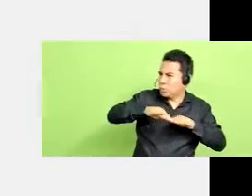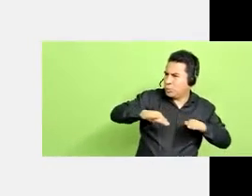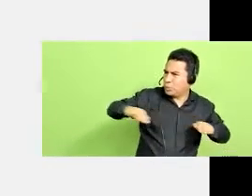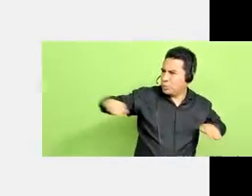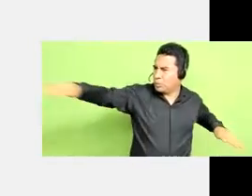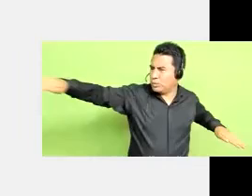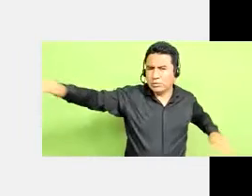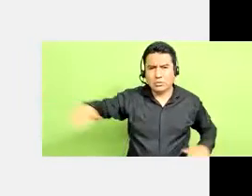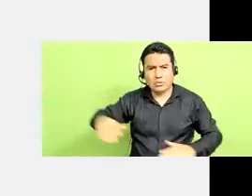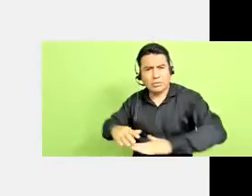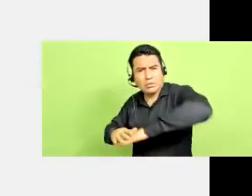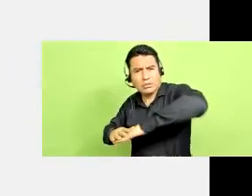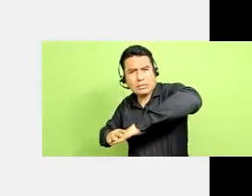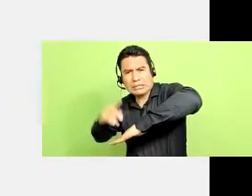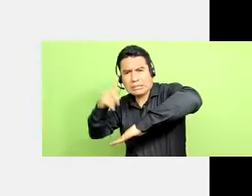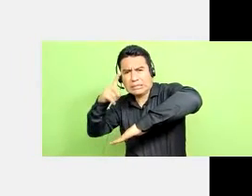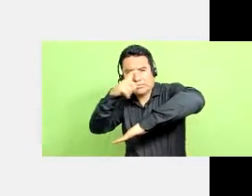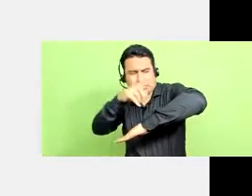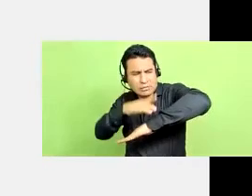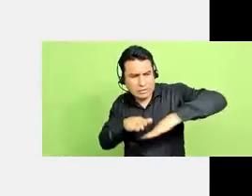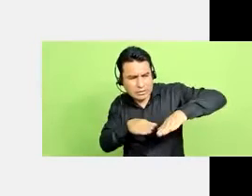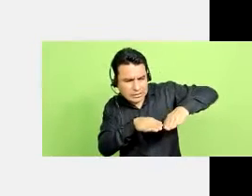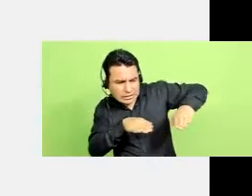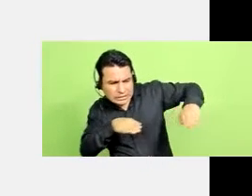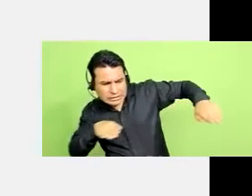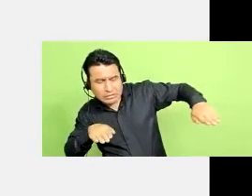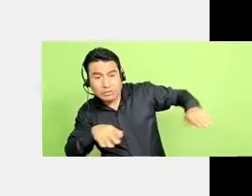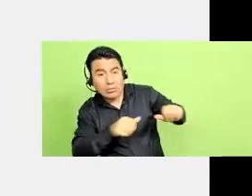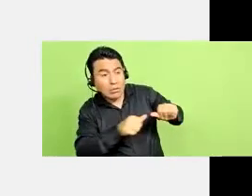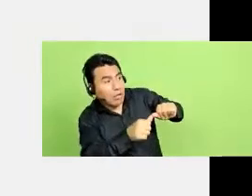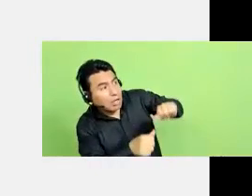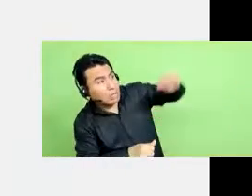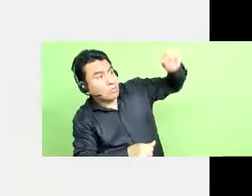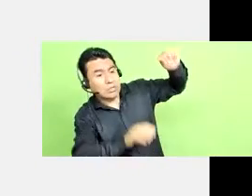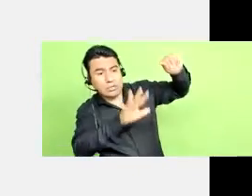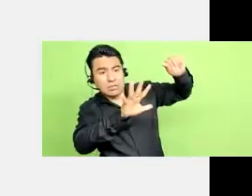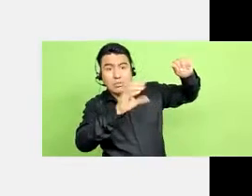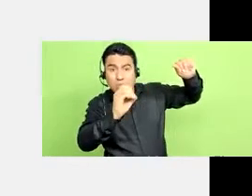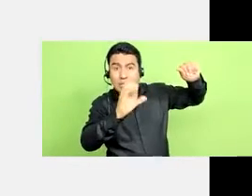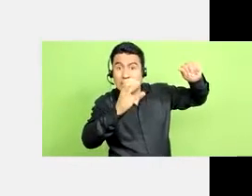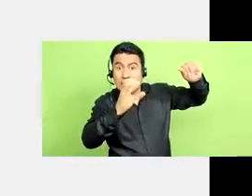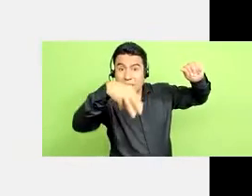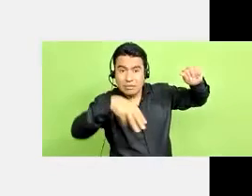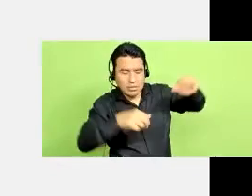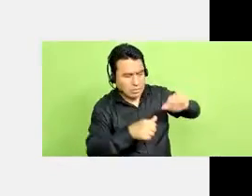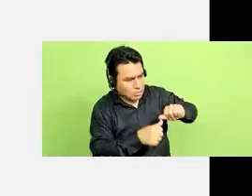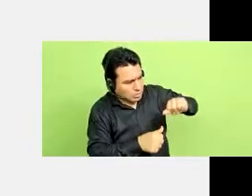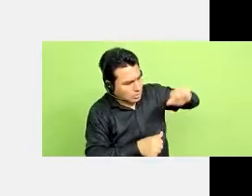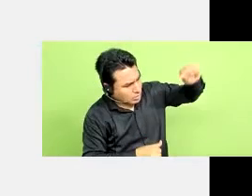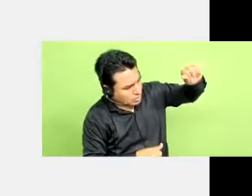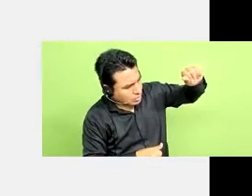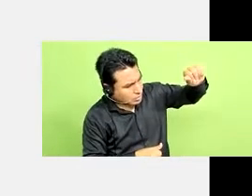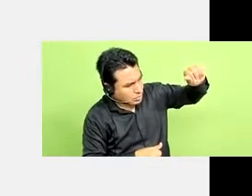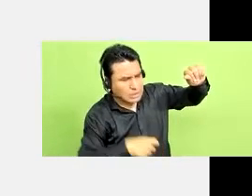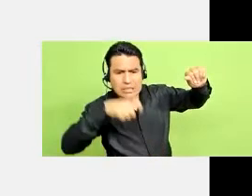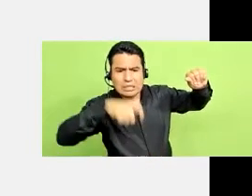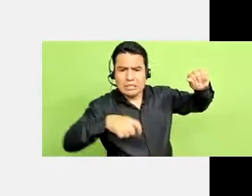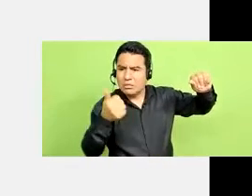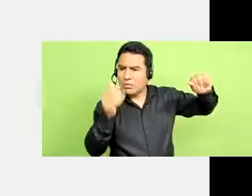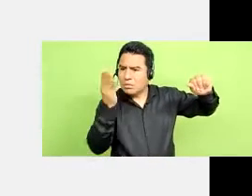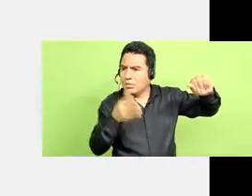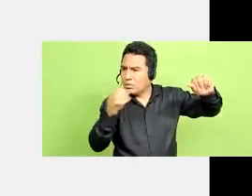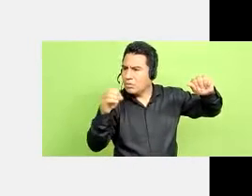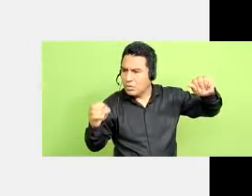si tengo 50 centímetros de altura necesito este al 10%